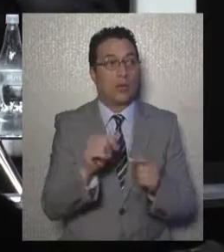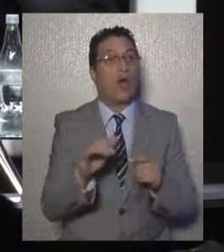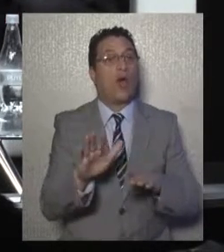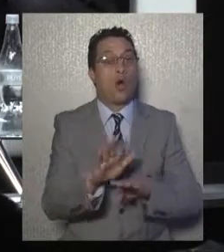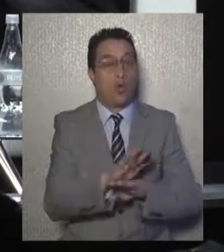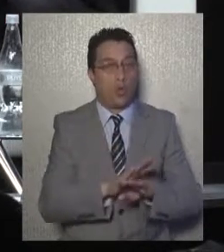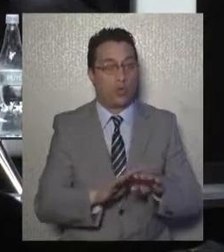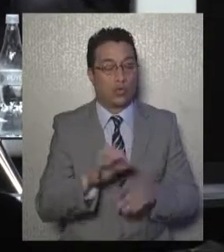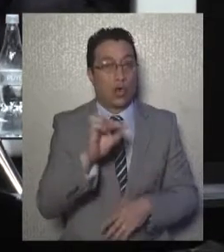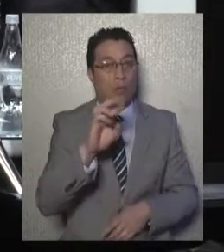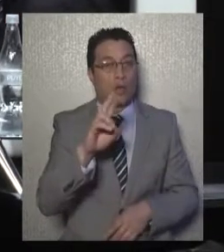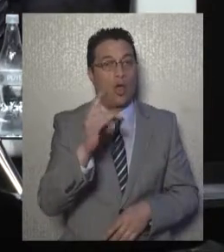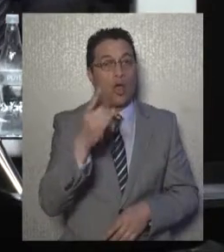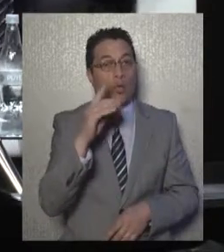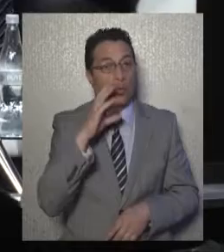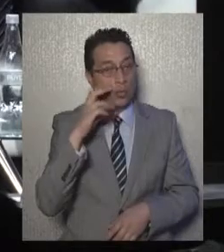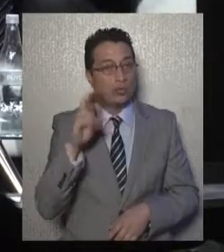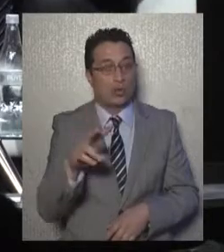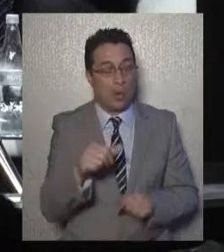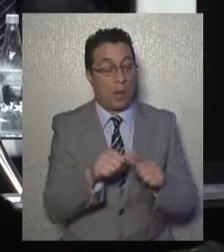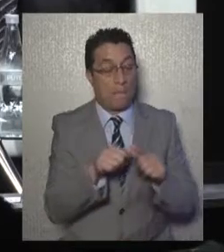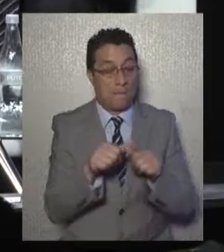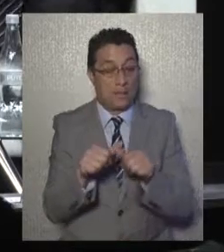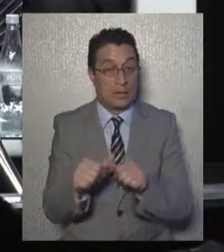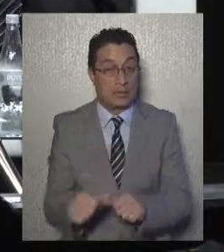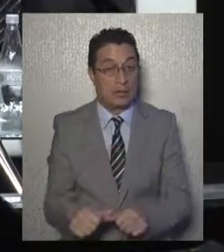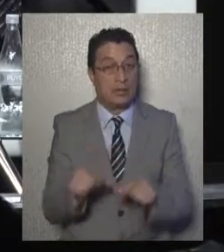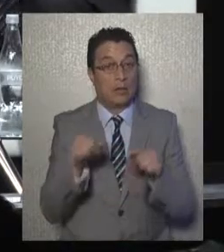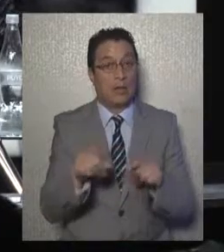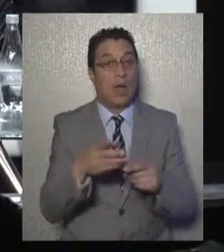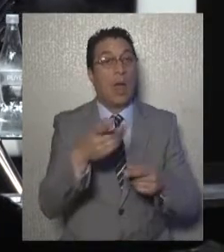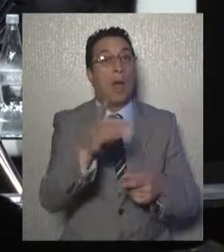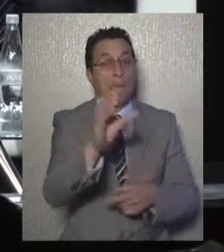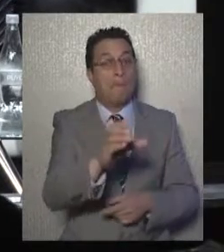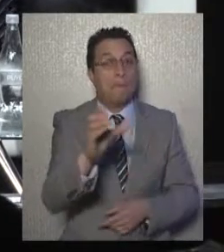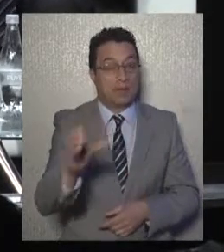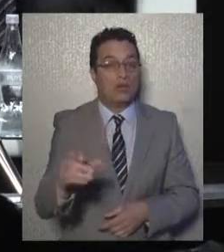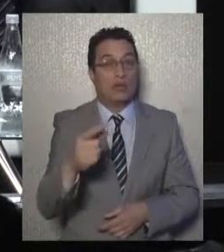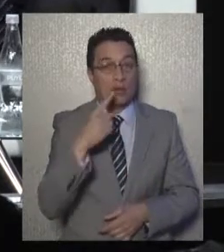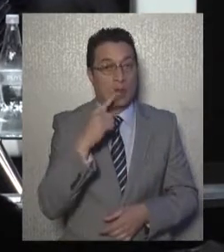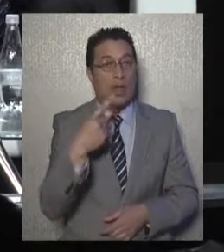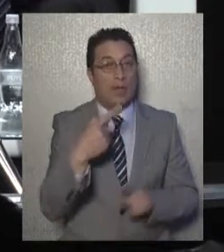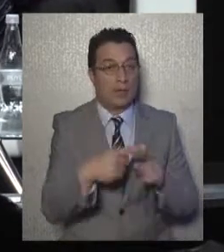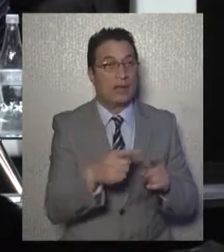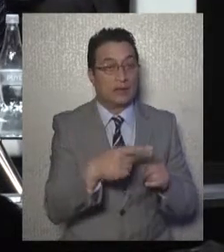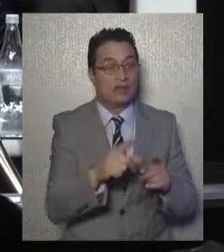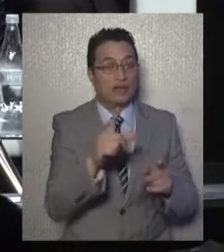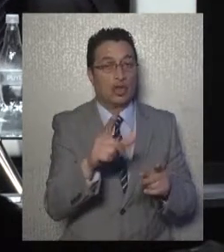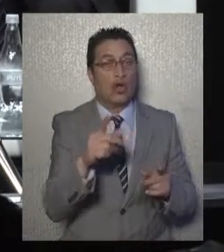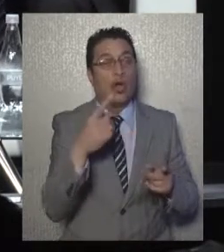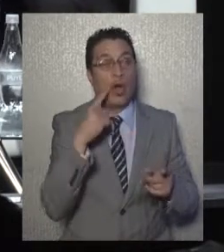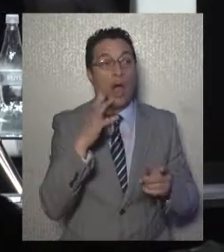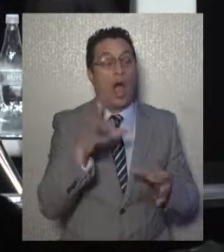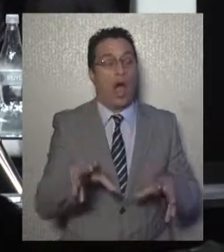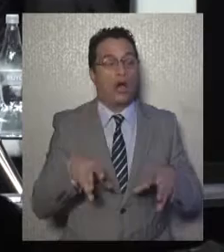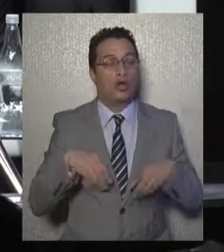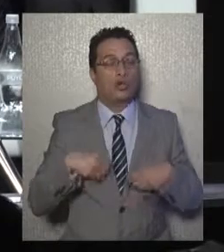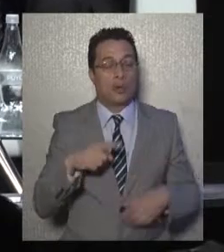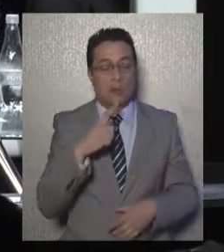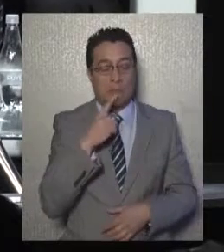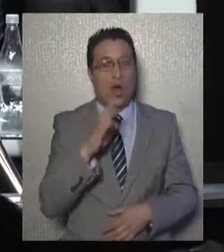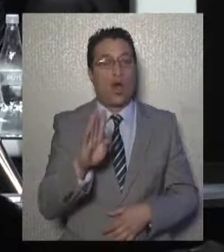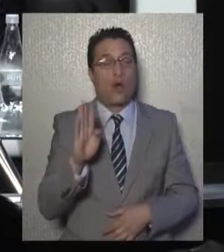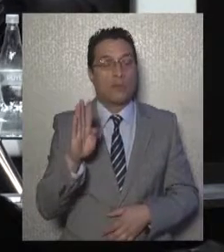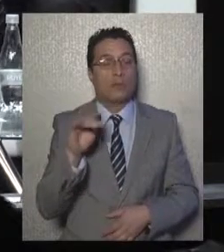una Comisión Nacional de Productividad que es permanente y con miembros que tienen visiones de distintos lados, asume ese compromiso y de alguna manera hace